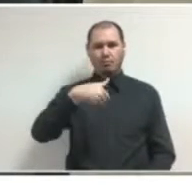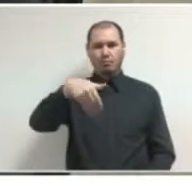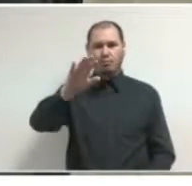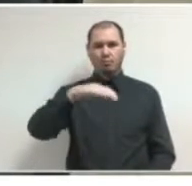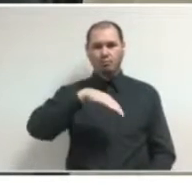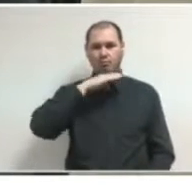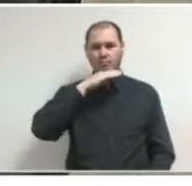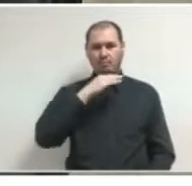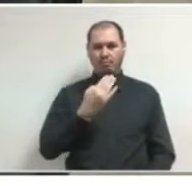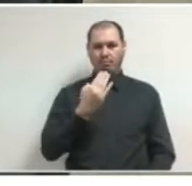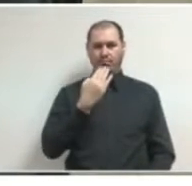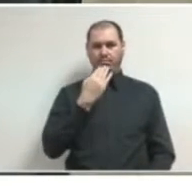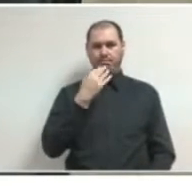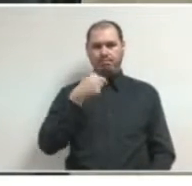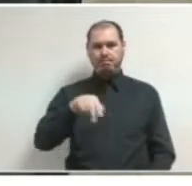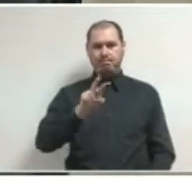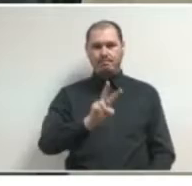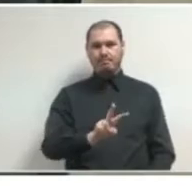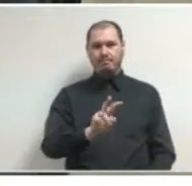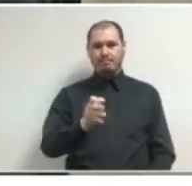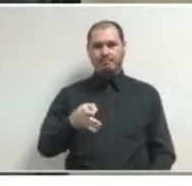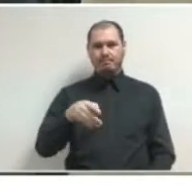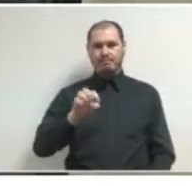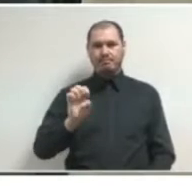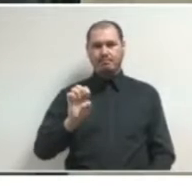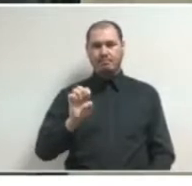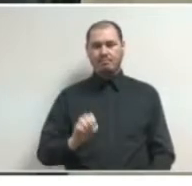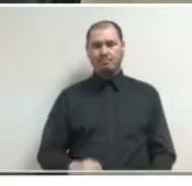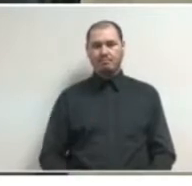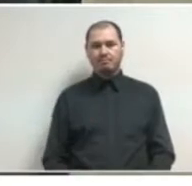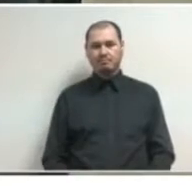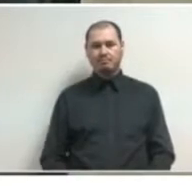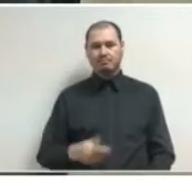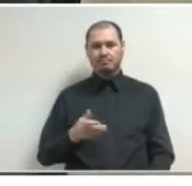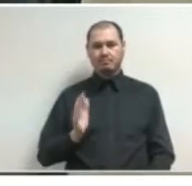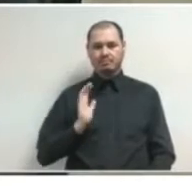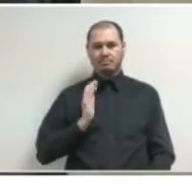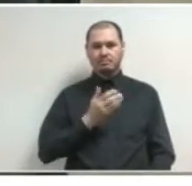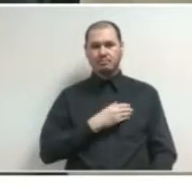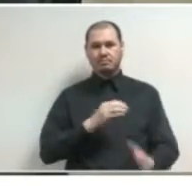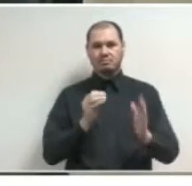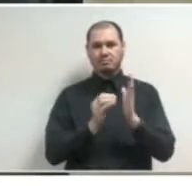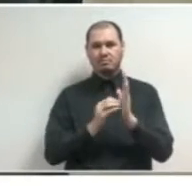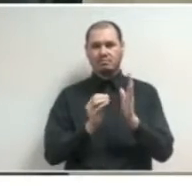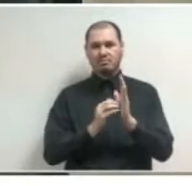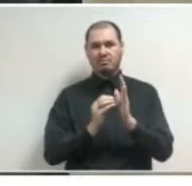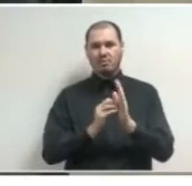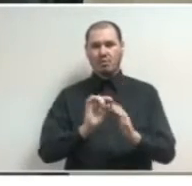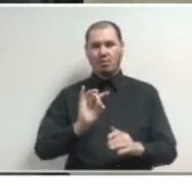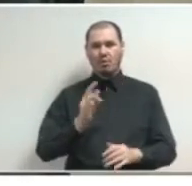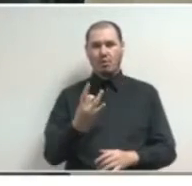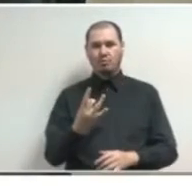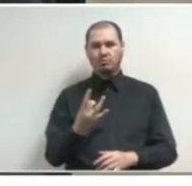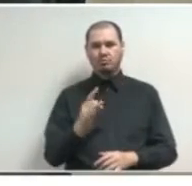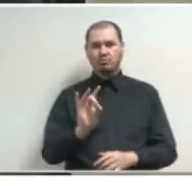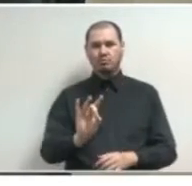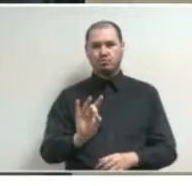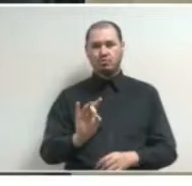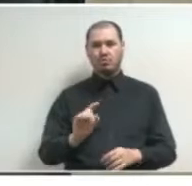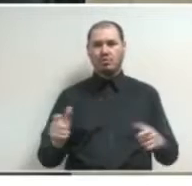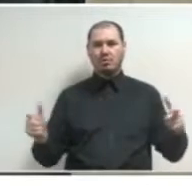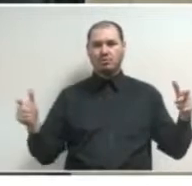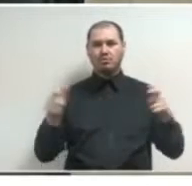Janua, corte, 29 de enero, el año 29 de enero, vamos a realizar coaricoape, octava reunión.